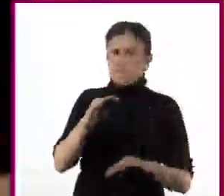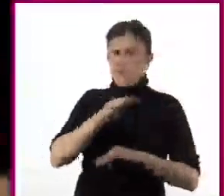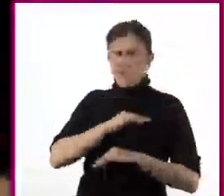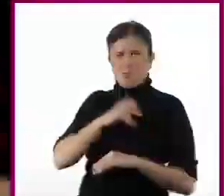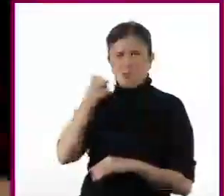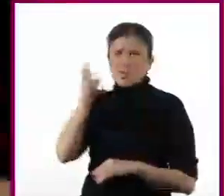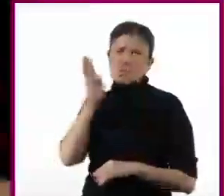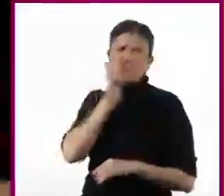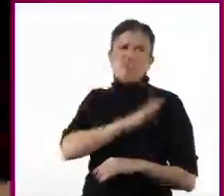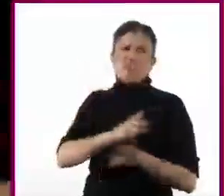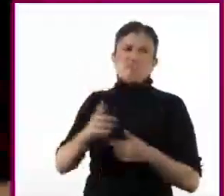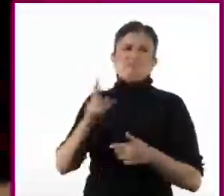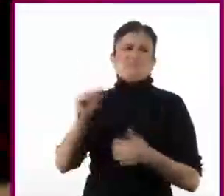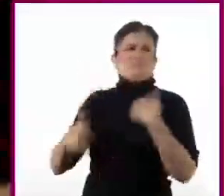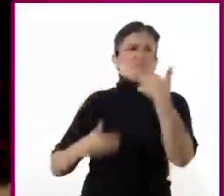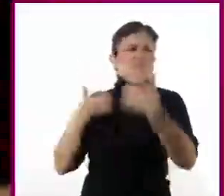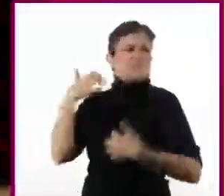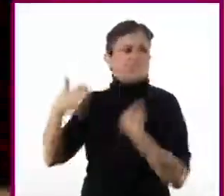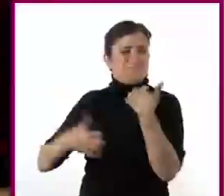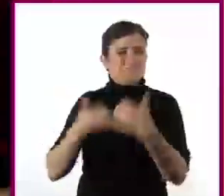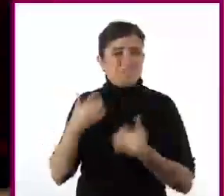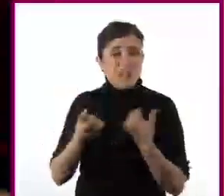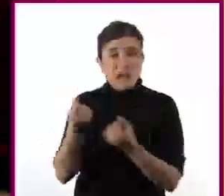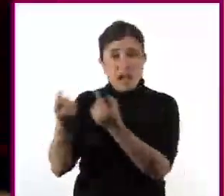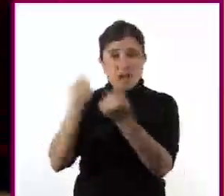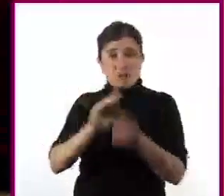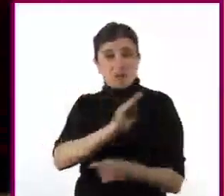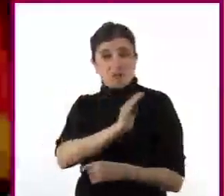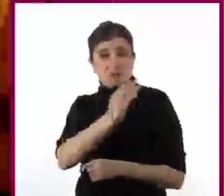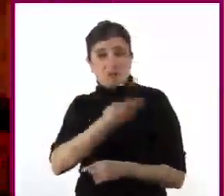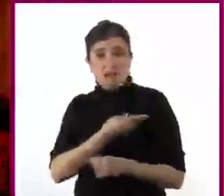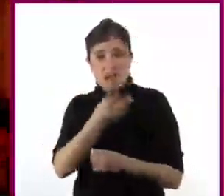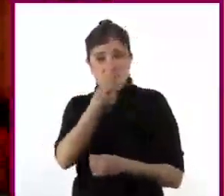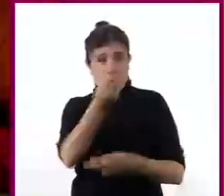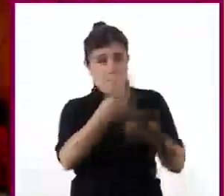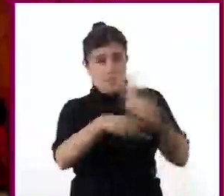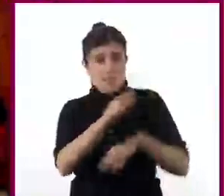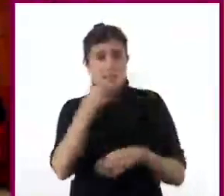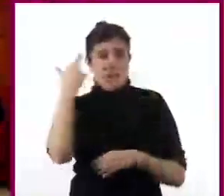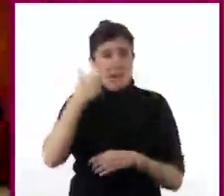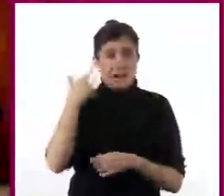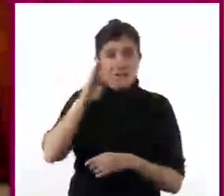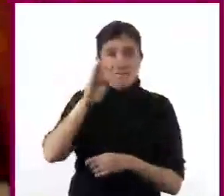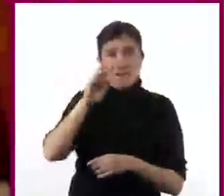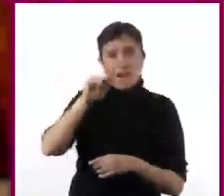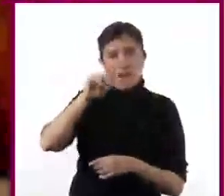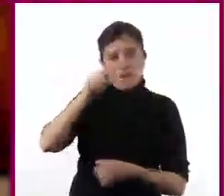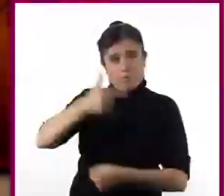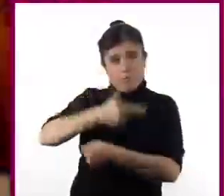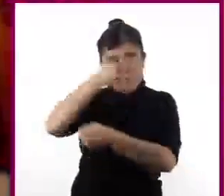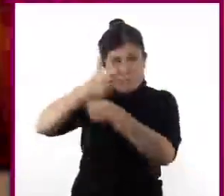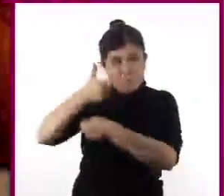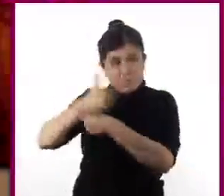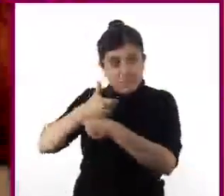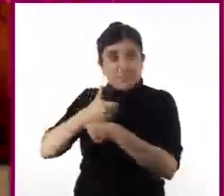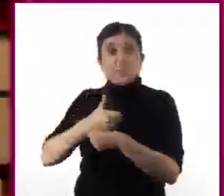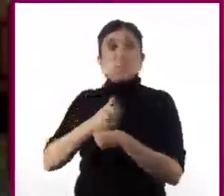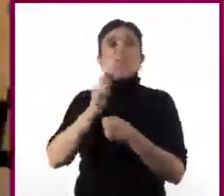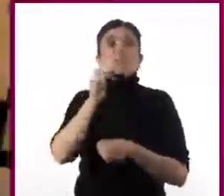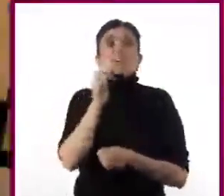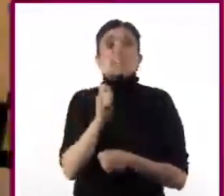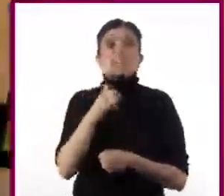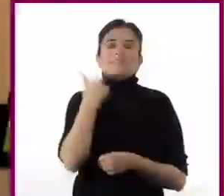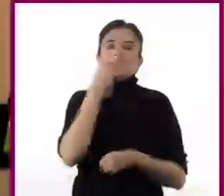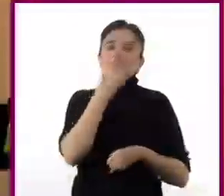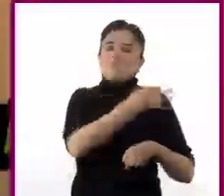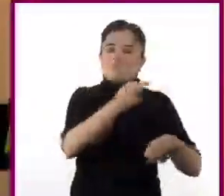diversas causas. Algunos españoles pensaron que ante la ausencia del rey Fernando VII, una opción viable era convocar